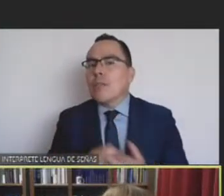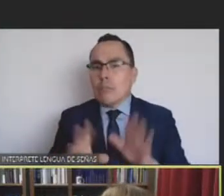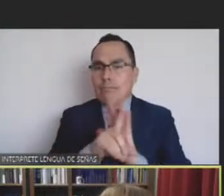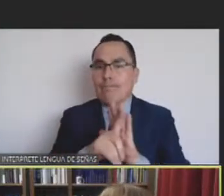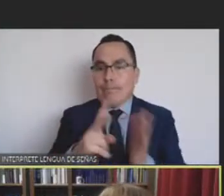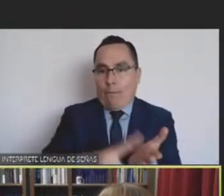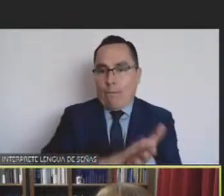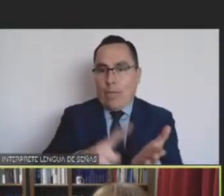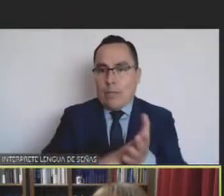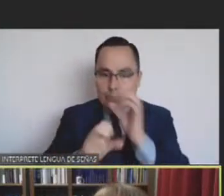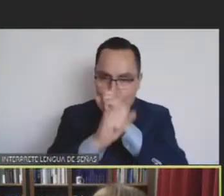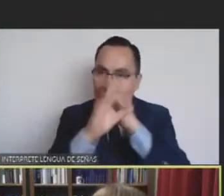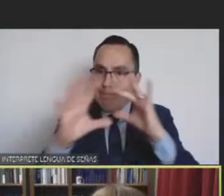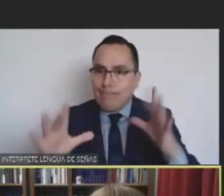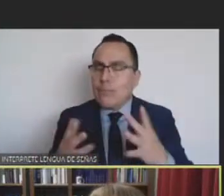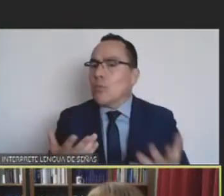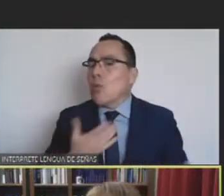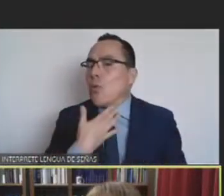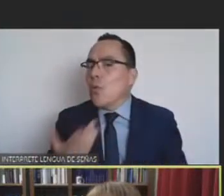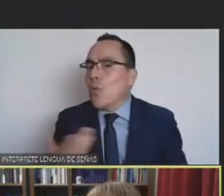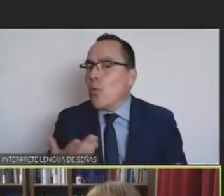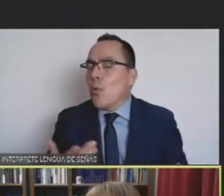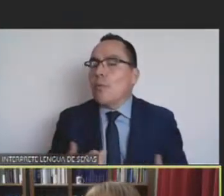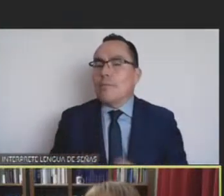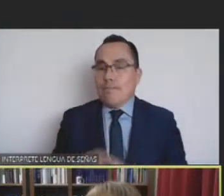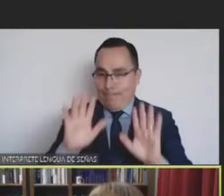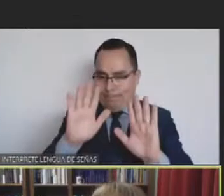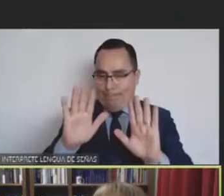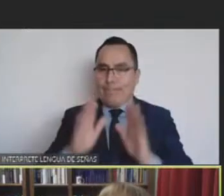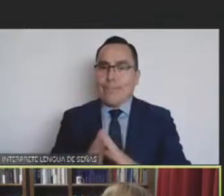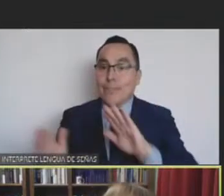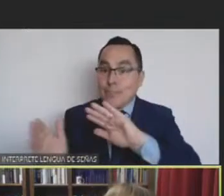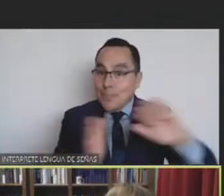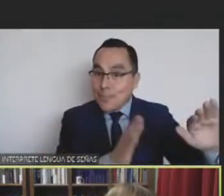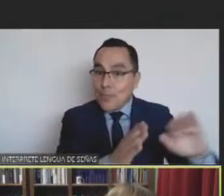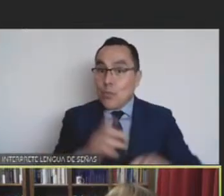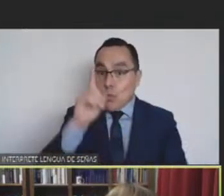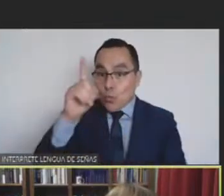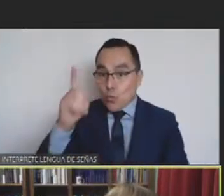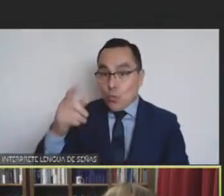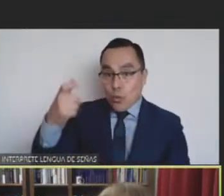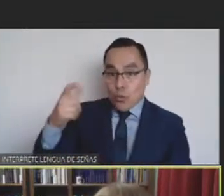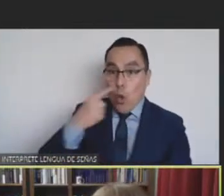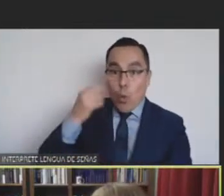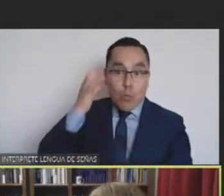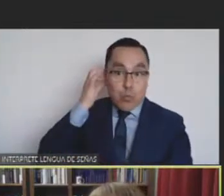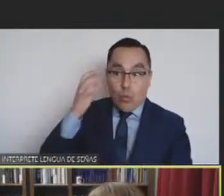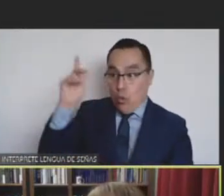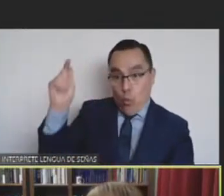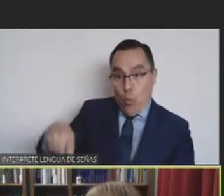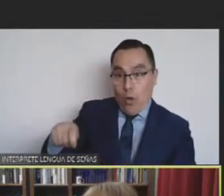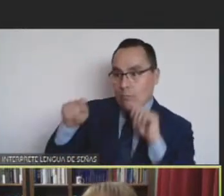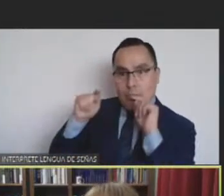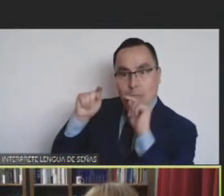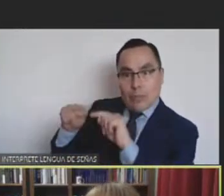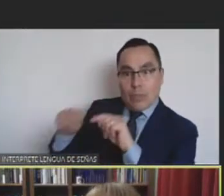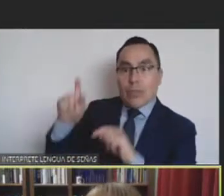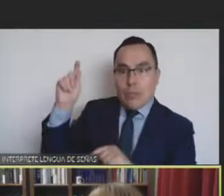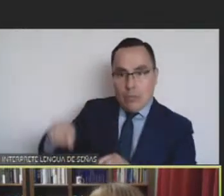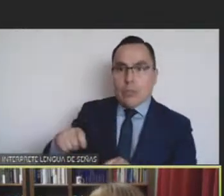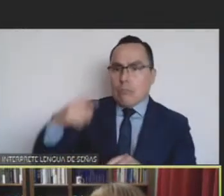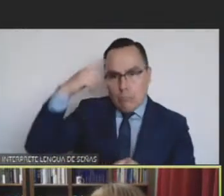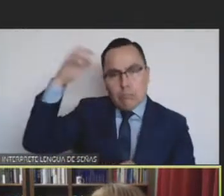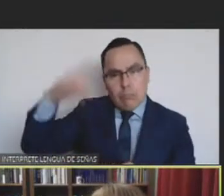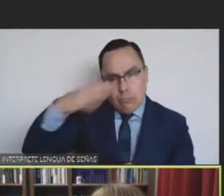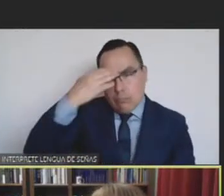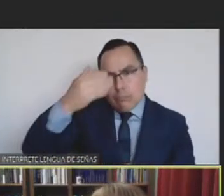de la transparencia. ¿Pero de la transparencia en qué sentido? En la demostración de todos los elementos que nos aseguran que los jueces son capaces